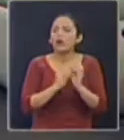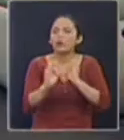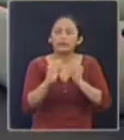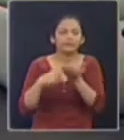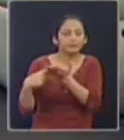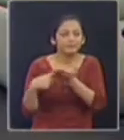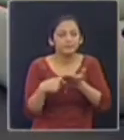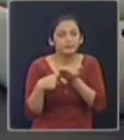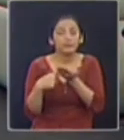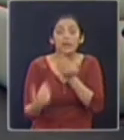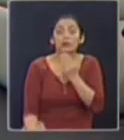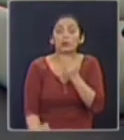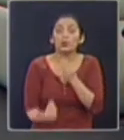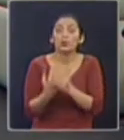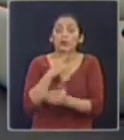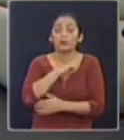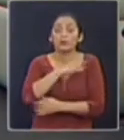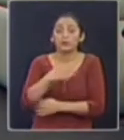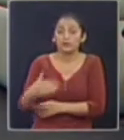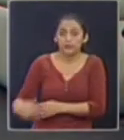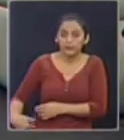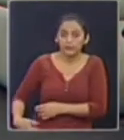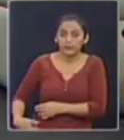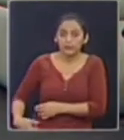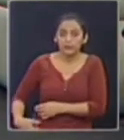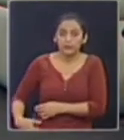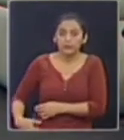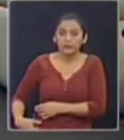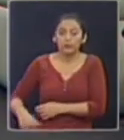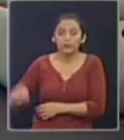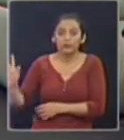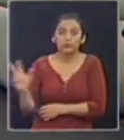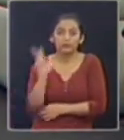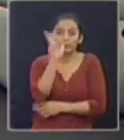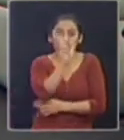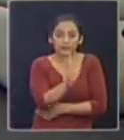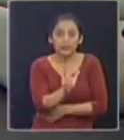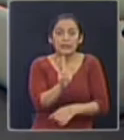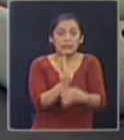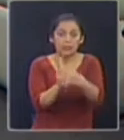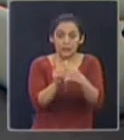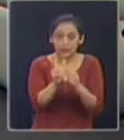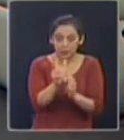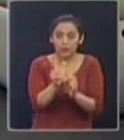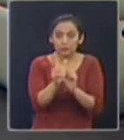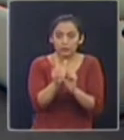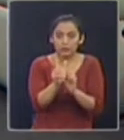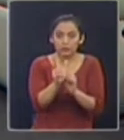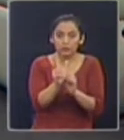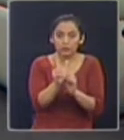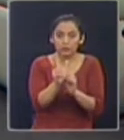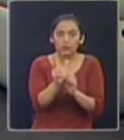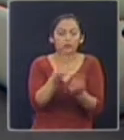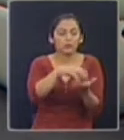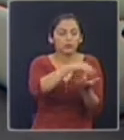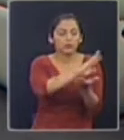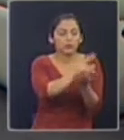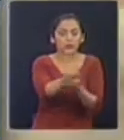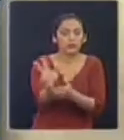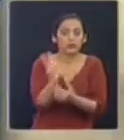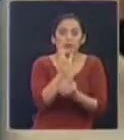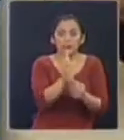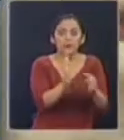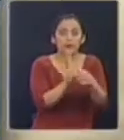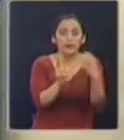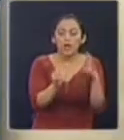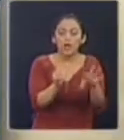el vicepresidente de esa terna. No puede poner al que quiera la Asamblea. Tiene que ser de la terna enviada por el presidente de la República. Si está fuera de